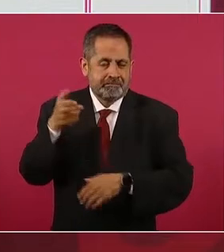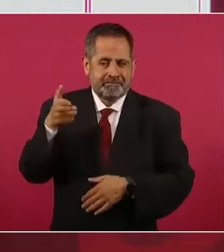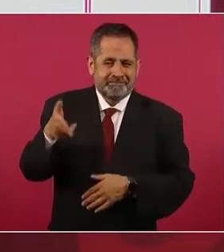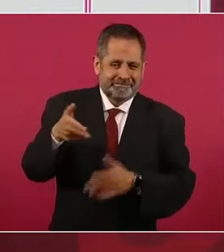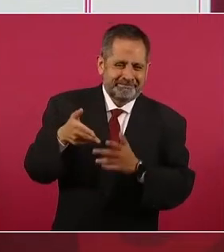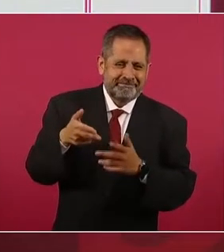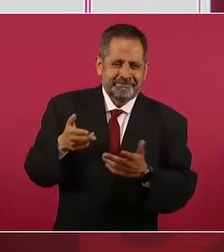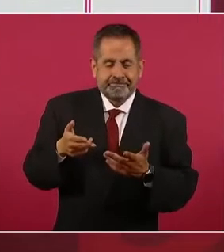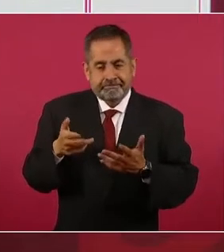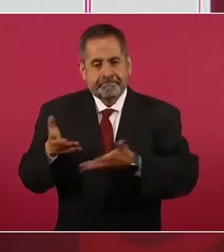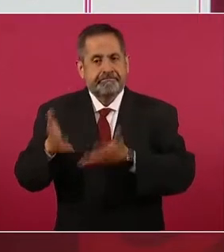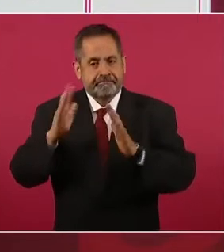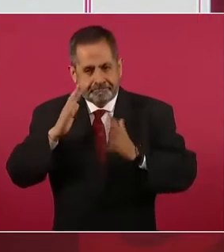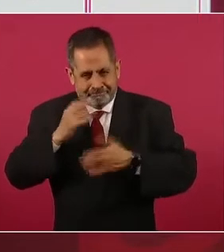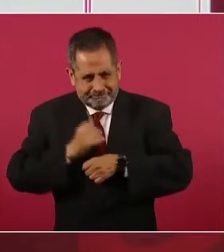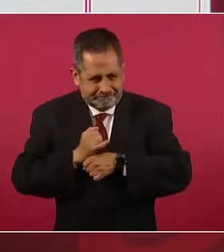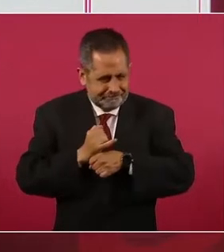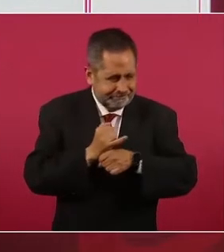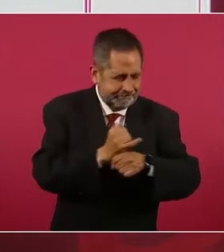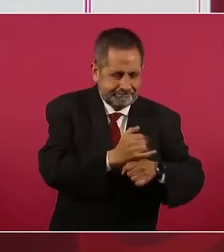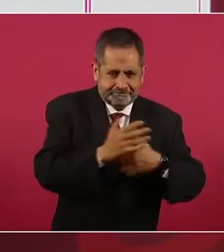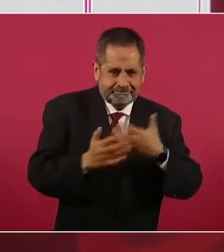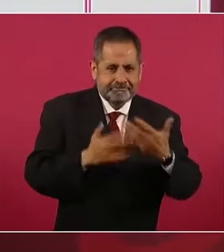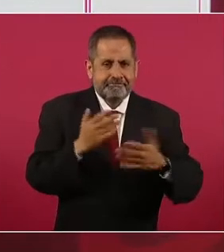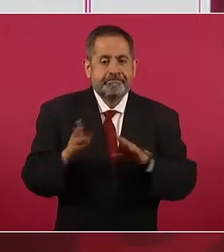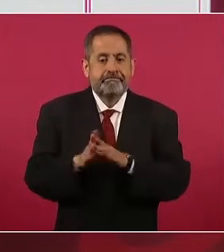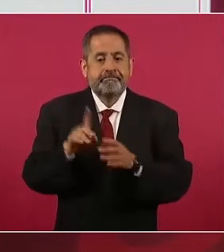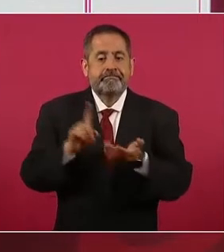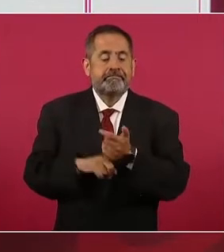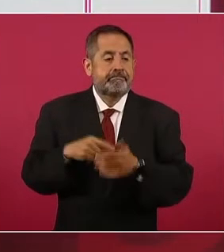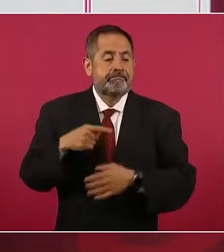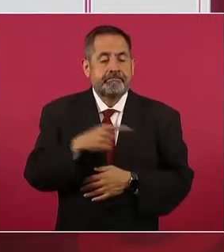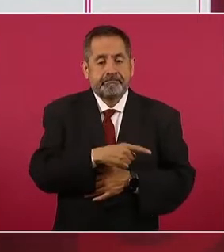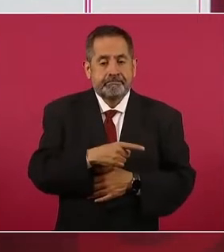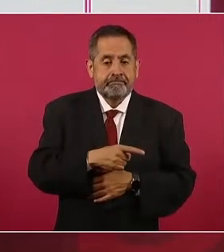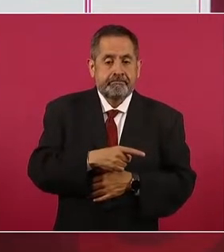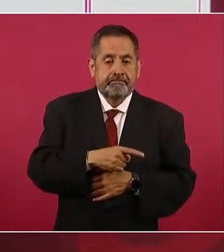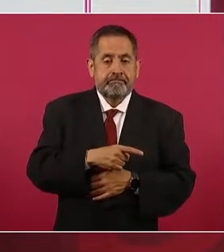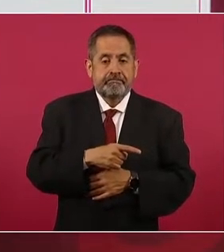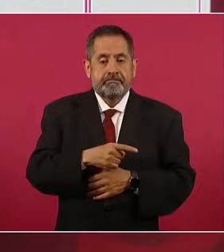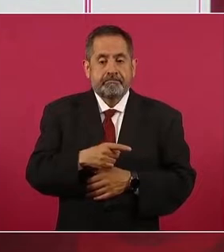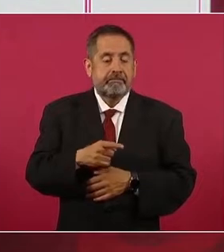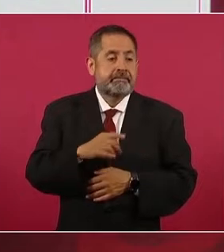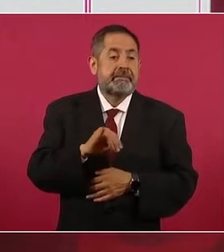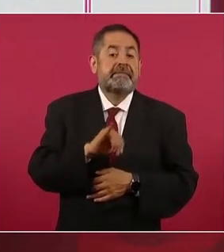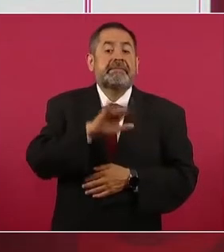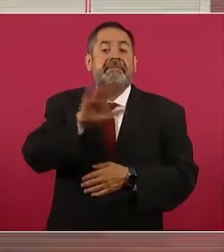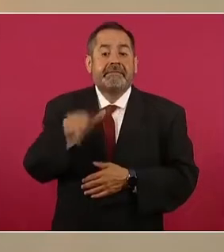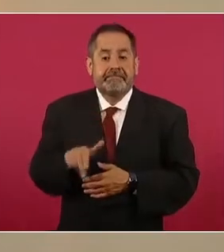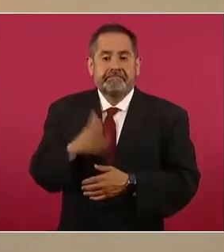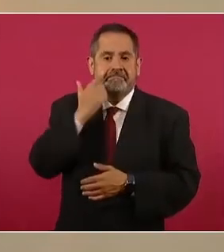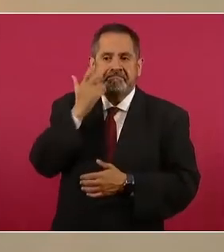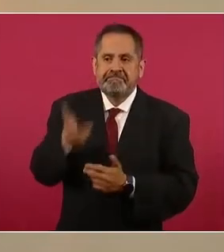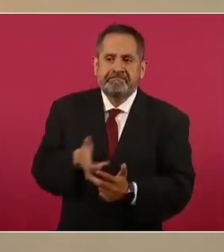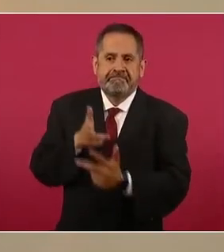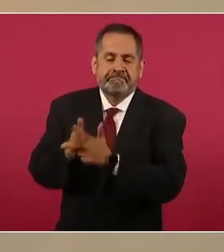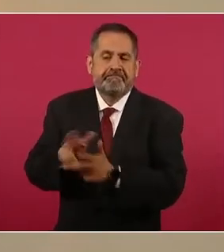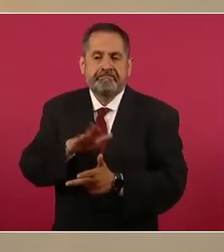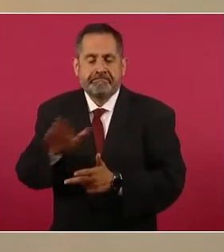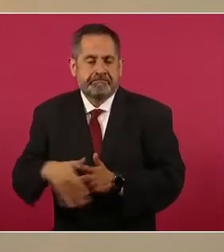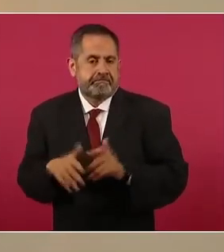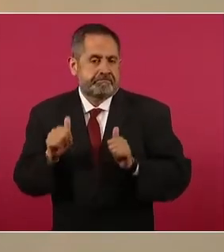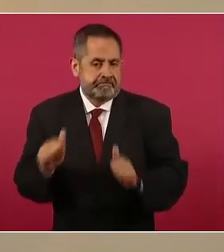Se abrieron las carpetas de investigación por los delitos de homicidio en grado de tentativa y robo con